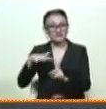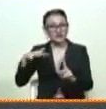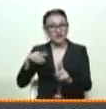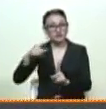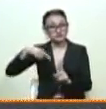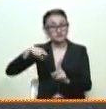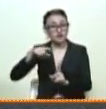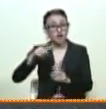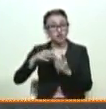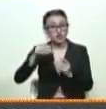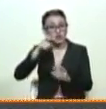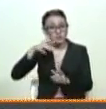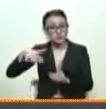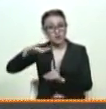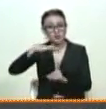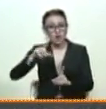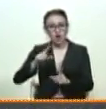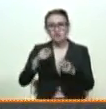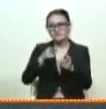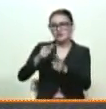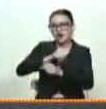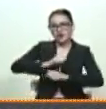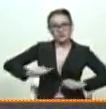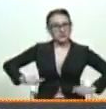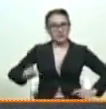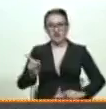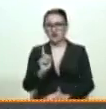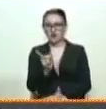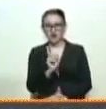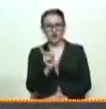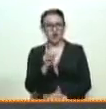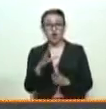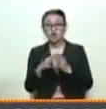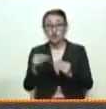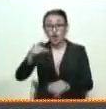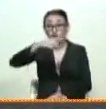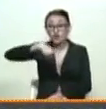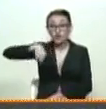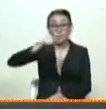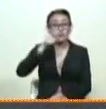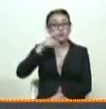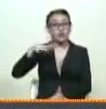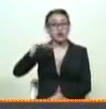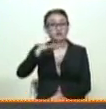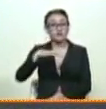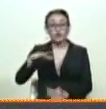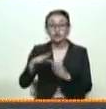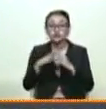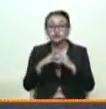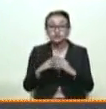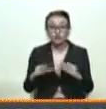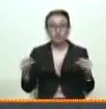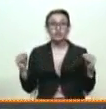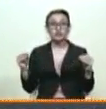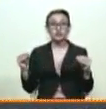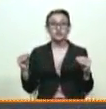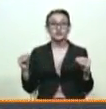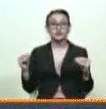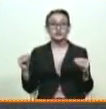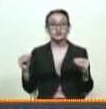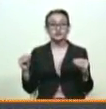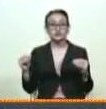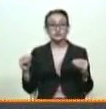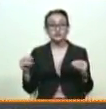pueblo, no se están metiendo con la Fuerza Armada Nacional Bolivariana, es con todo un pueblo. Y con ese pueblo